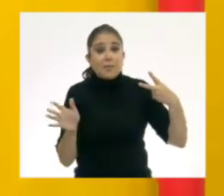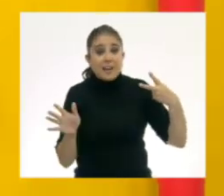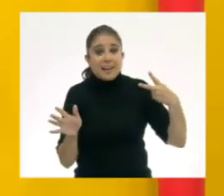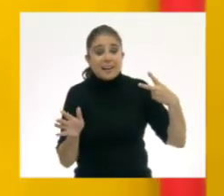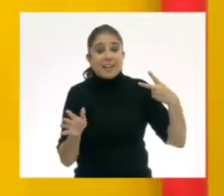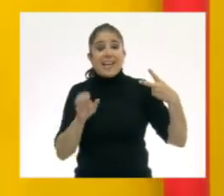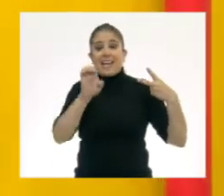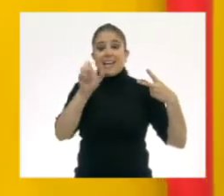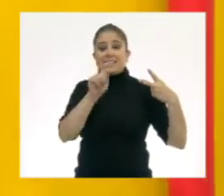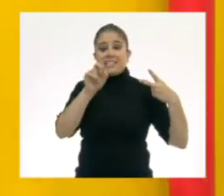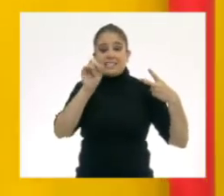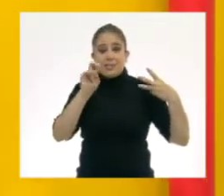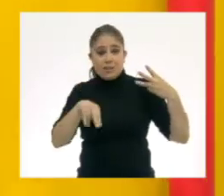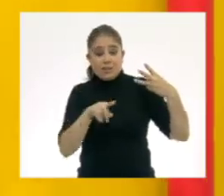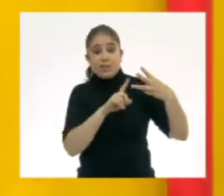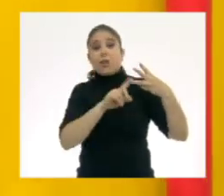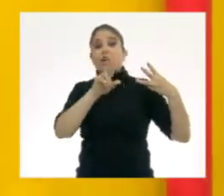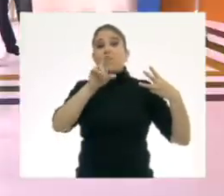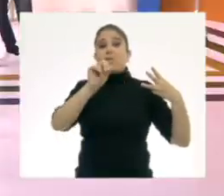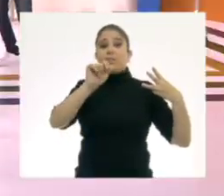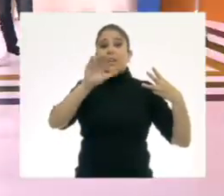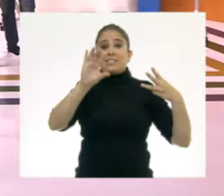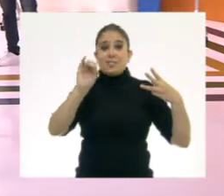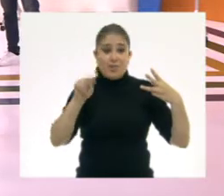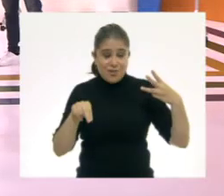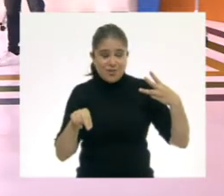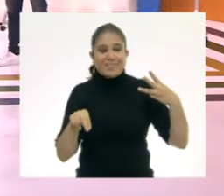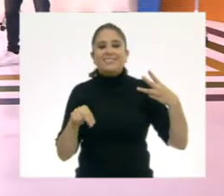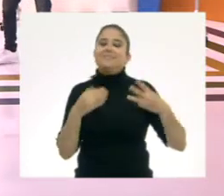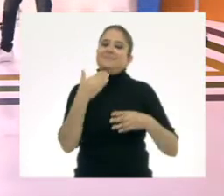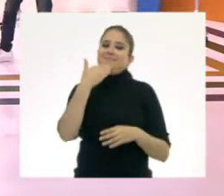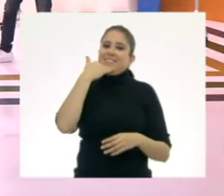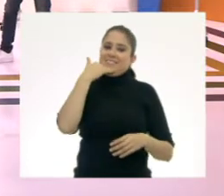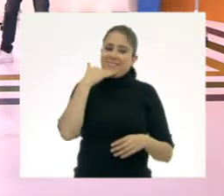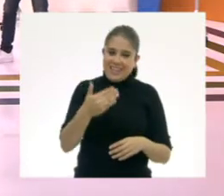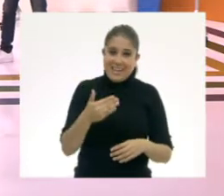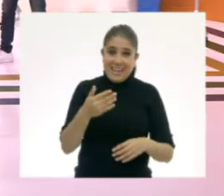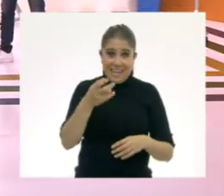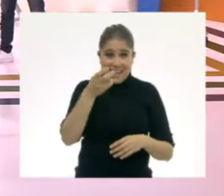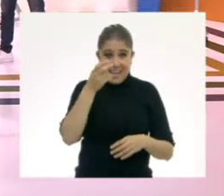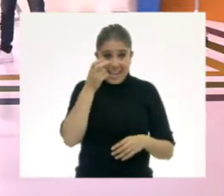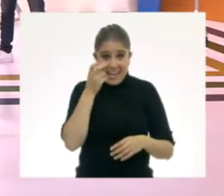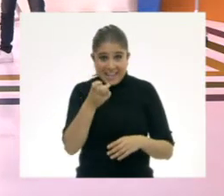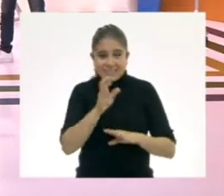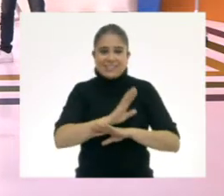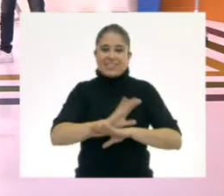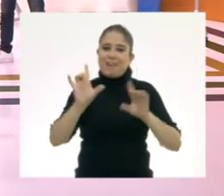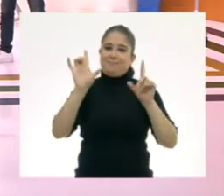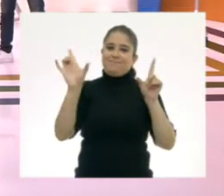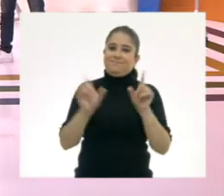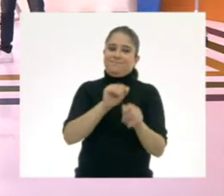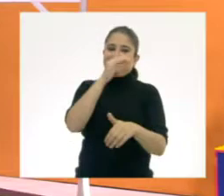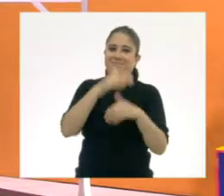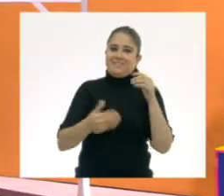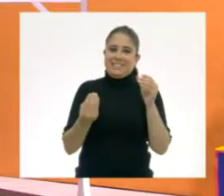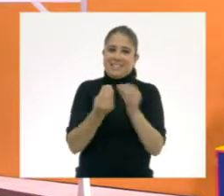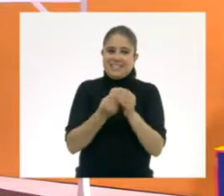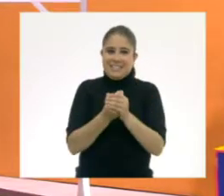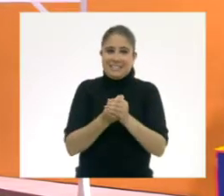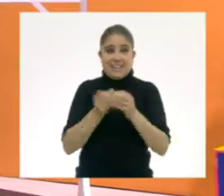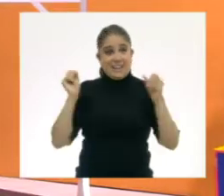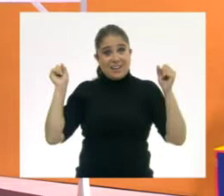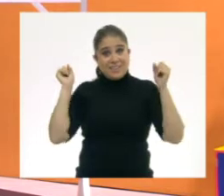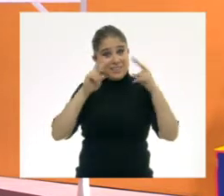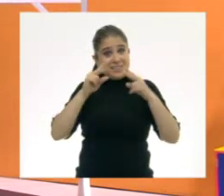extensión. Y la tercera, rotación. Muy bien. Y es con eso que damos por terminada esta clase.